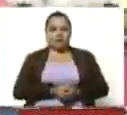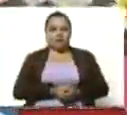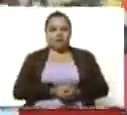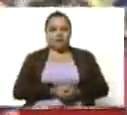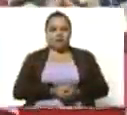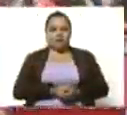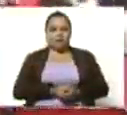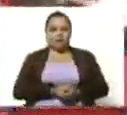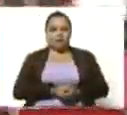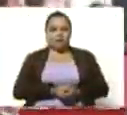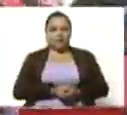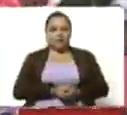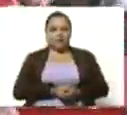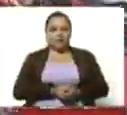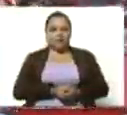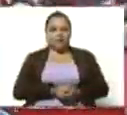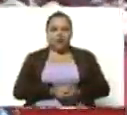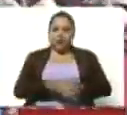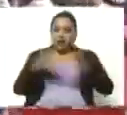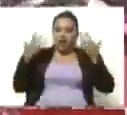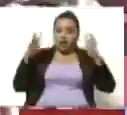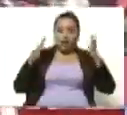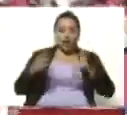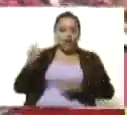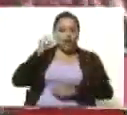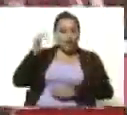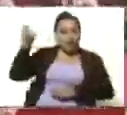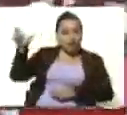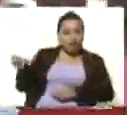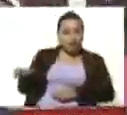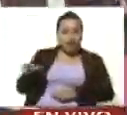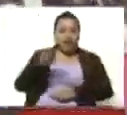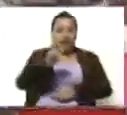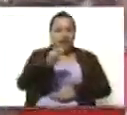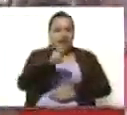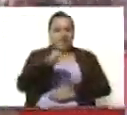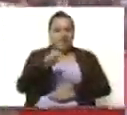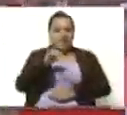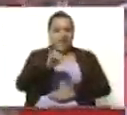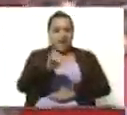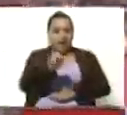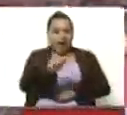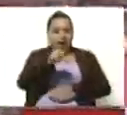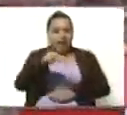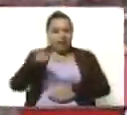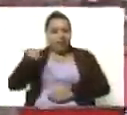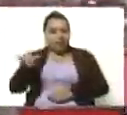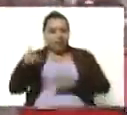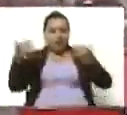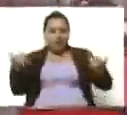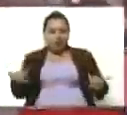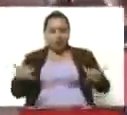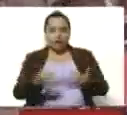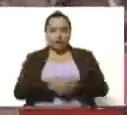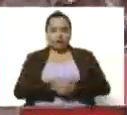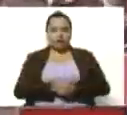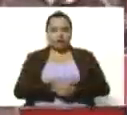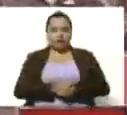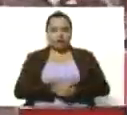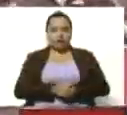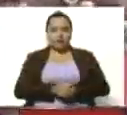un aplauso para la compañera arianny de esta misma manera recibimos a